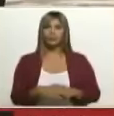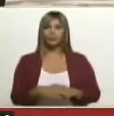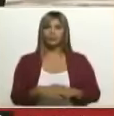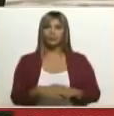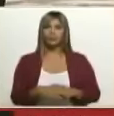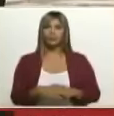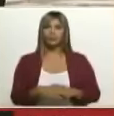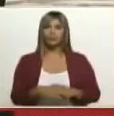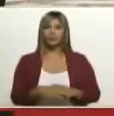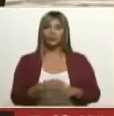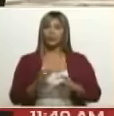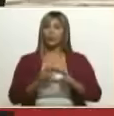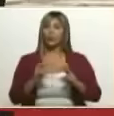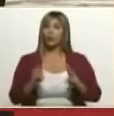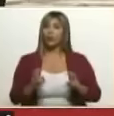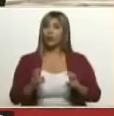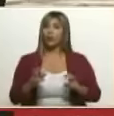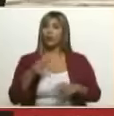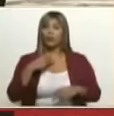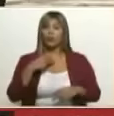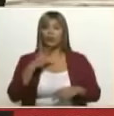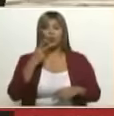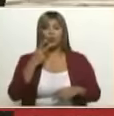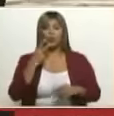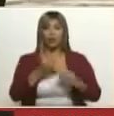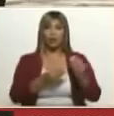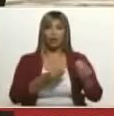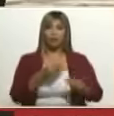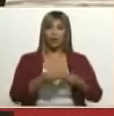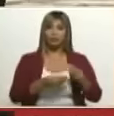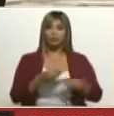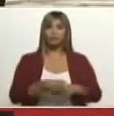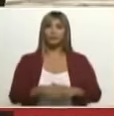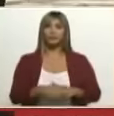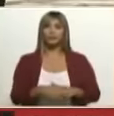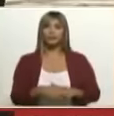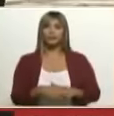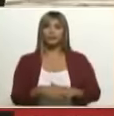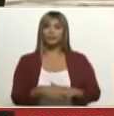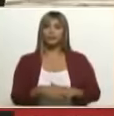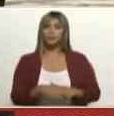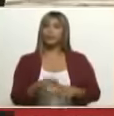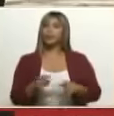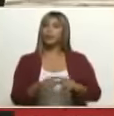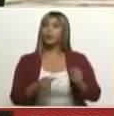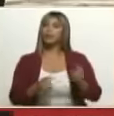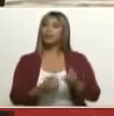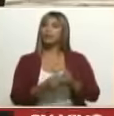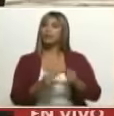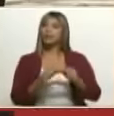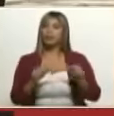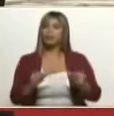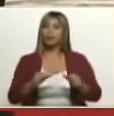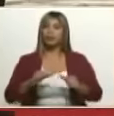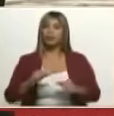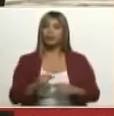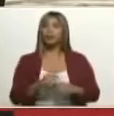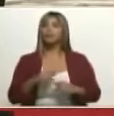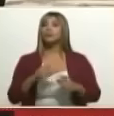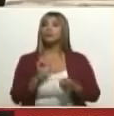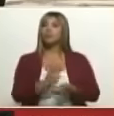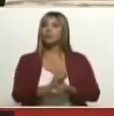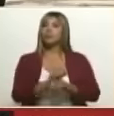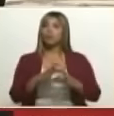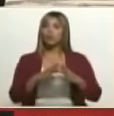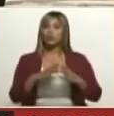con esta nueva política que venimos realizando para el fortalecimiento del sistema penitenciario con todos sus